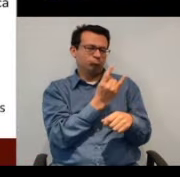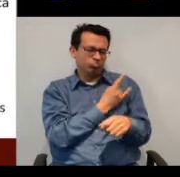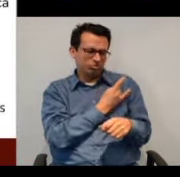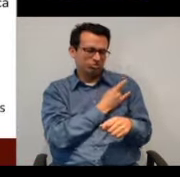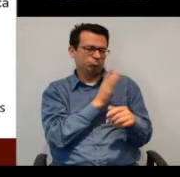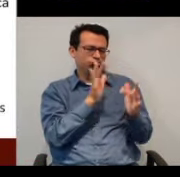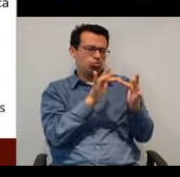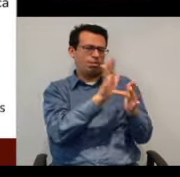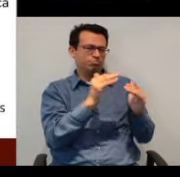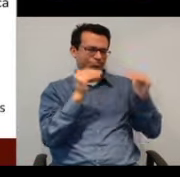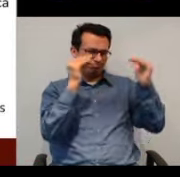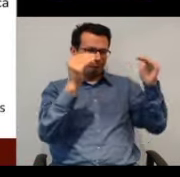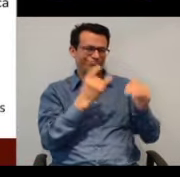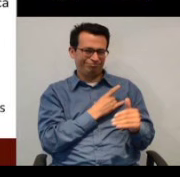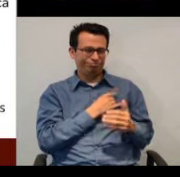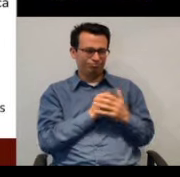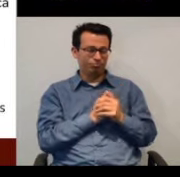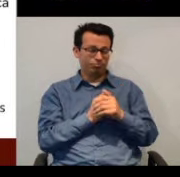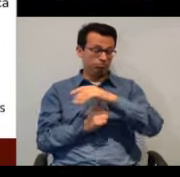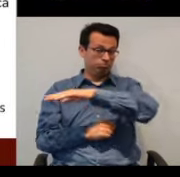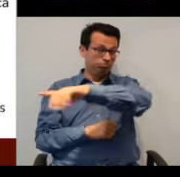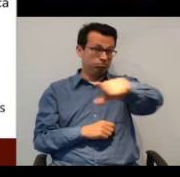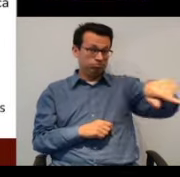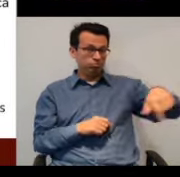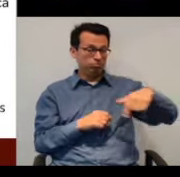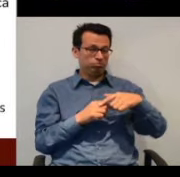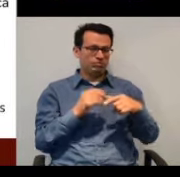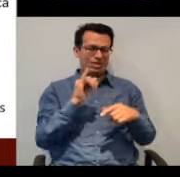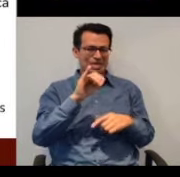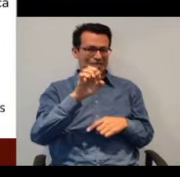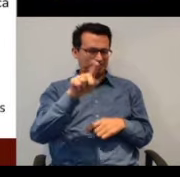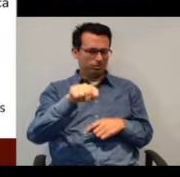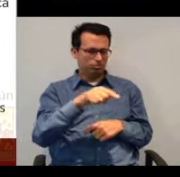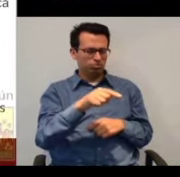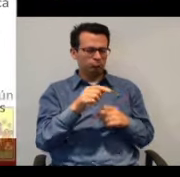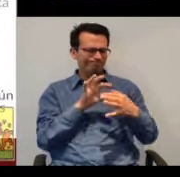hizo con la comunidad por medio de las alianzas.